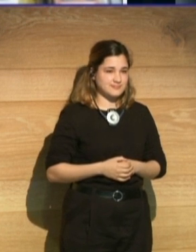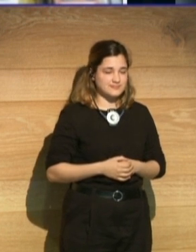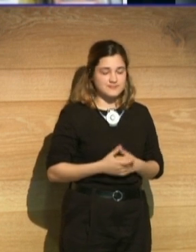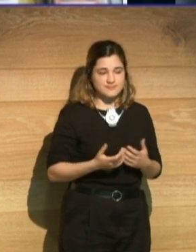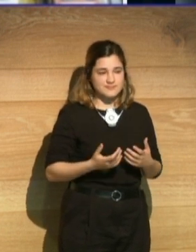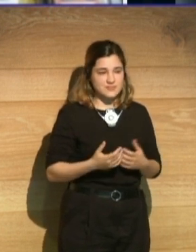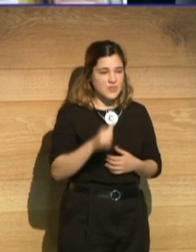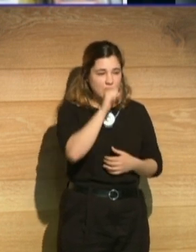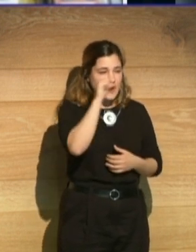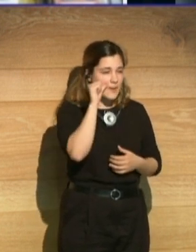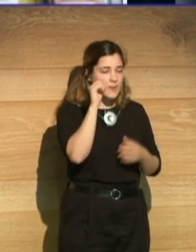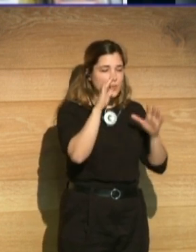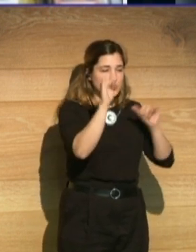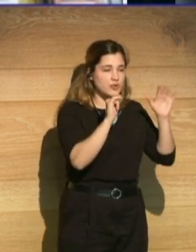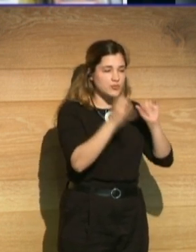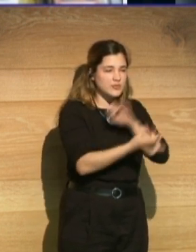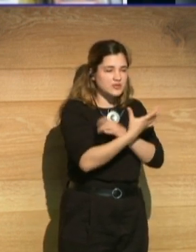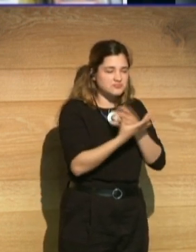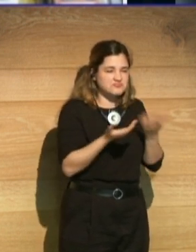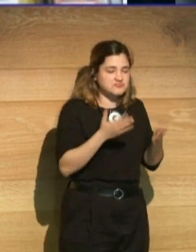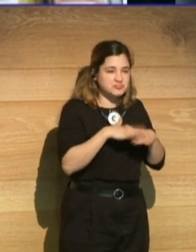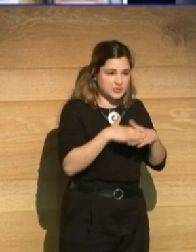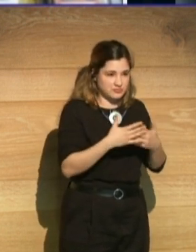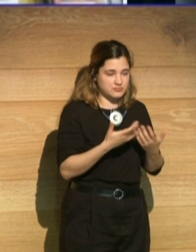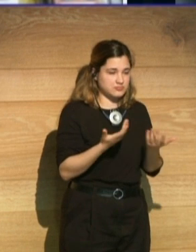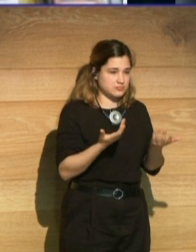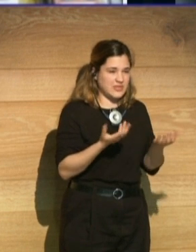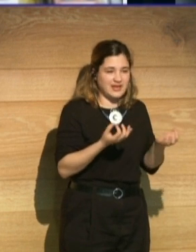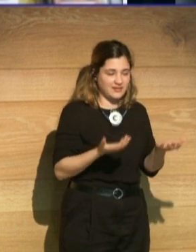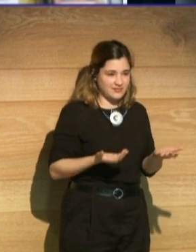Mussolini ha sido el inventor del populismo en esta idea